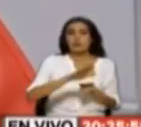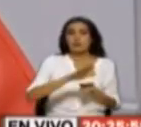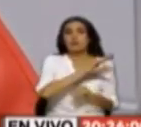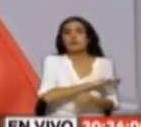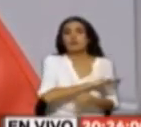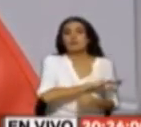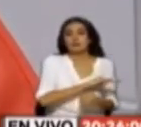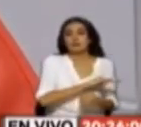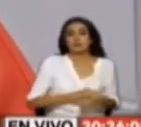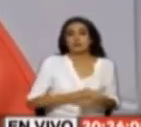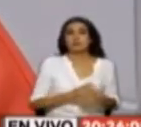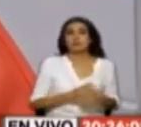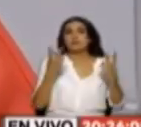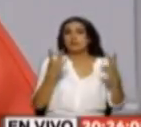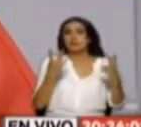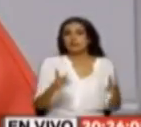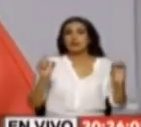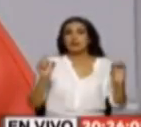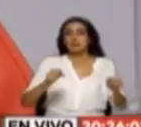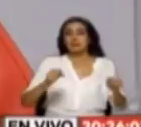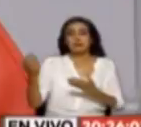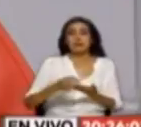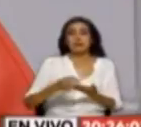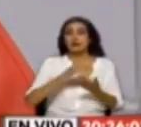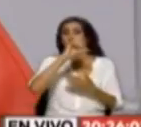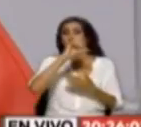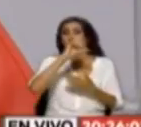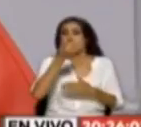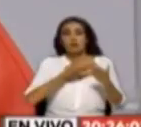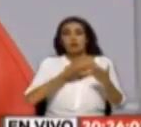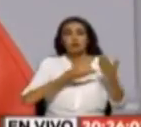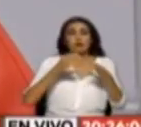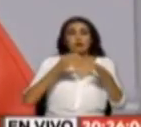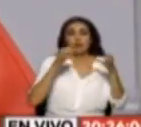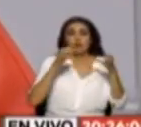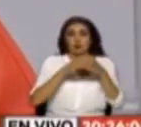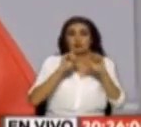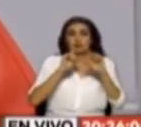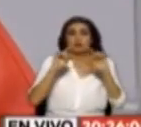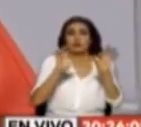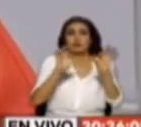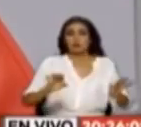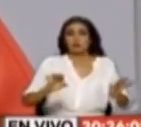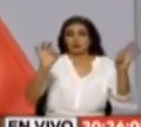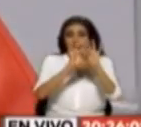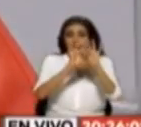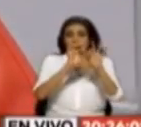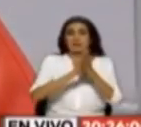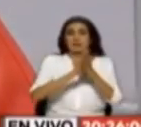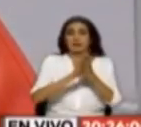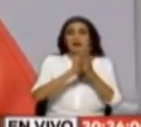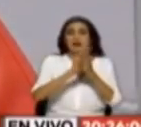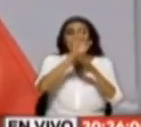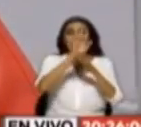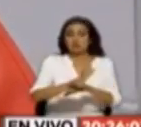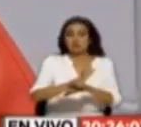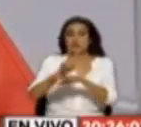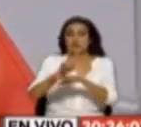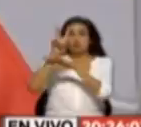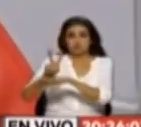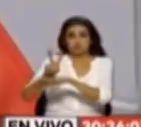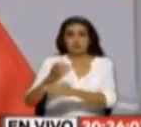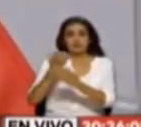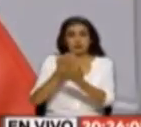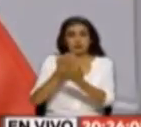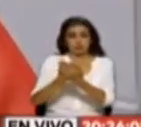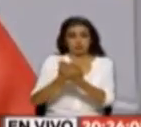Ecuador, pero también incorporando a otra función del Estado que juega un rol clave, que es la Superintendencia de Economía Popular y Solidaria. Creo que